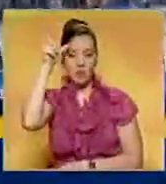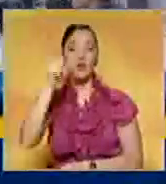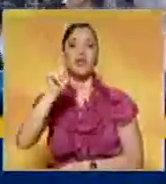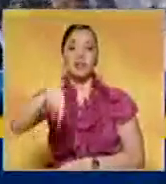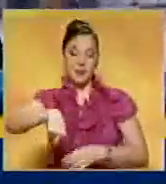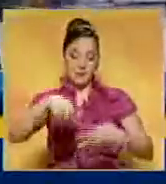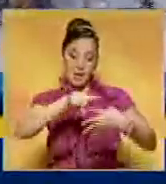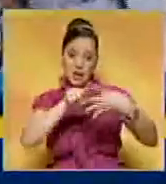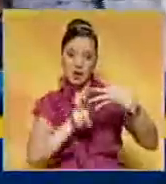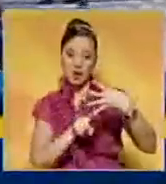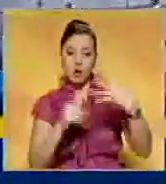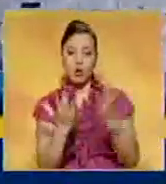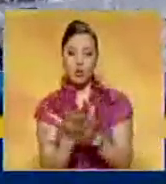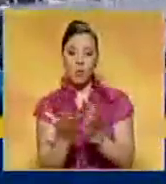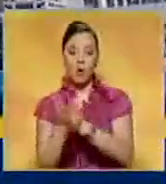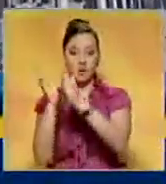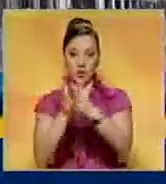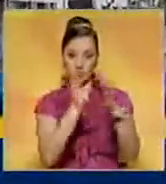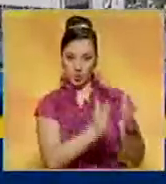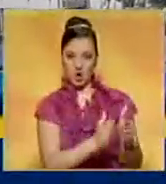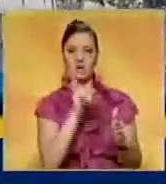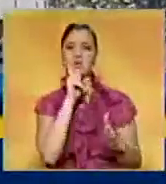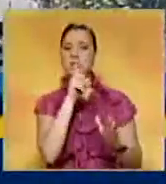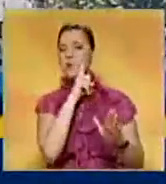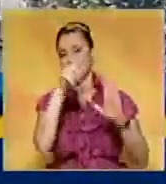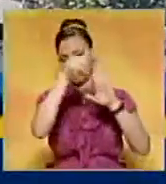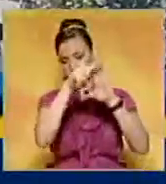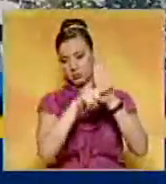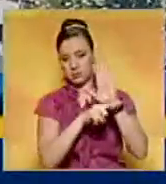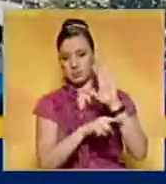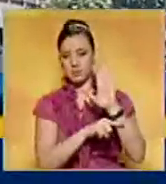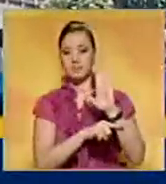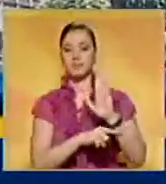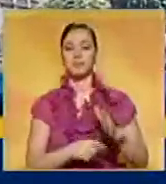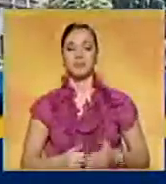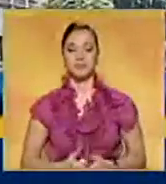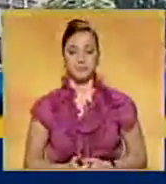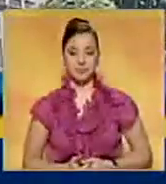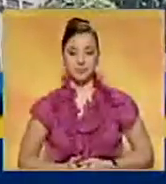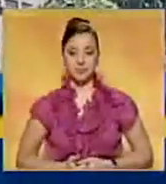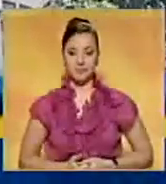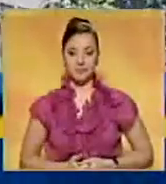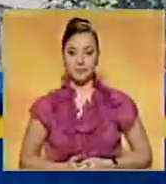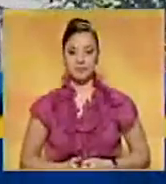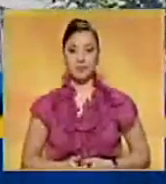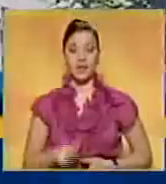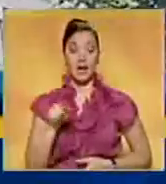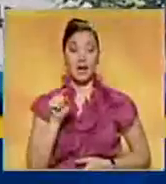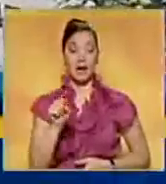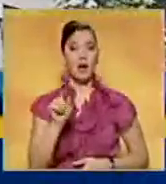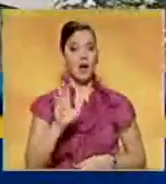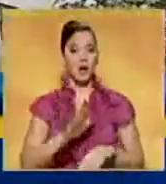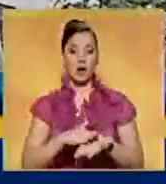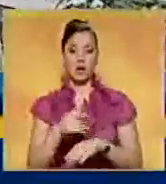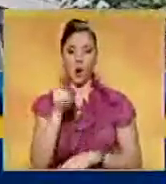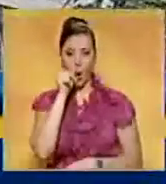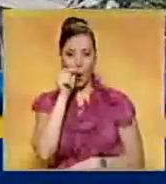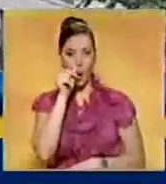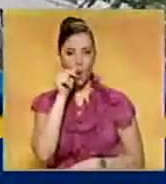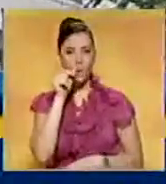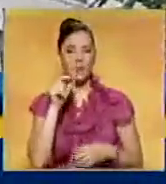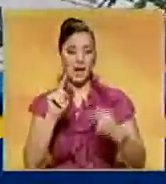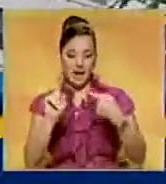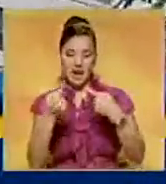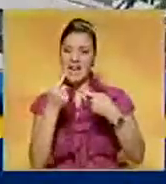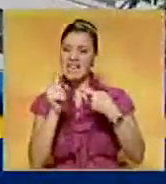los estudiantes Demian Martín, Ángel González, Marco Coelho y Cristian Holdak. A propósito de Cristian Holdak, que es el